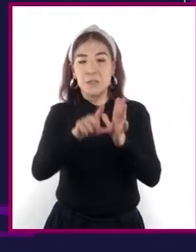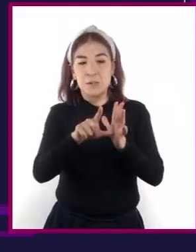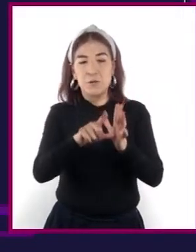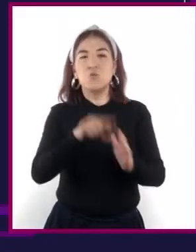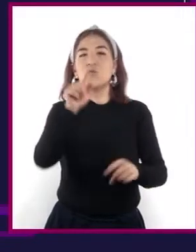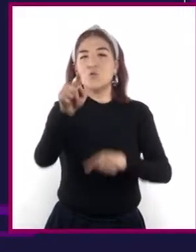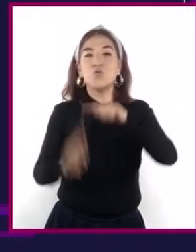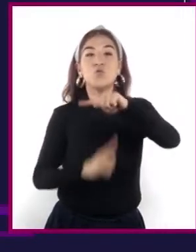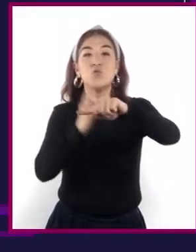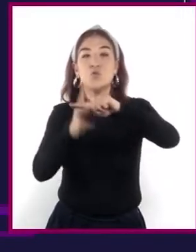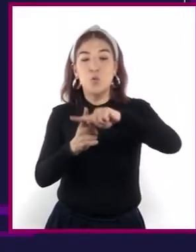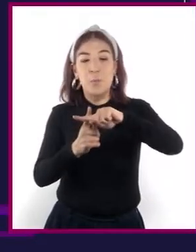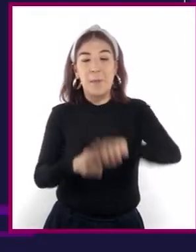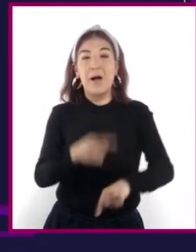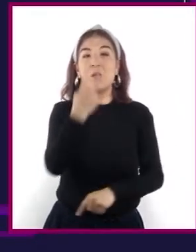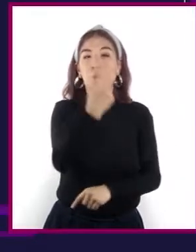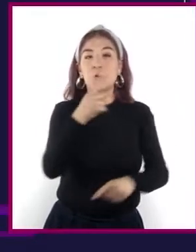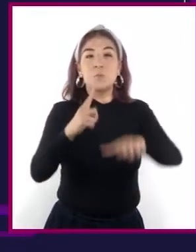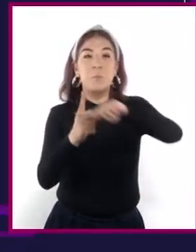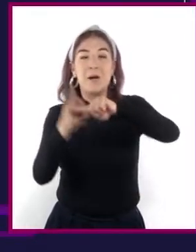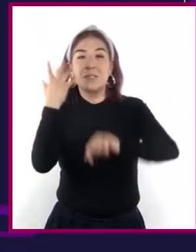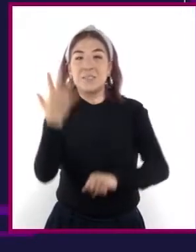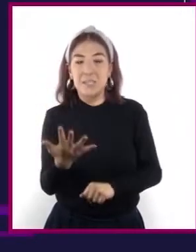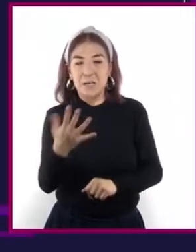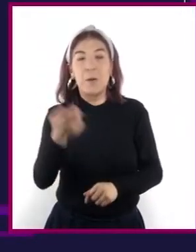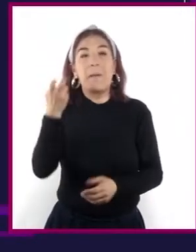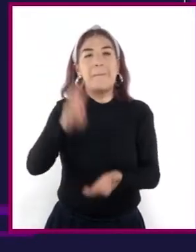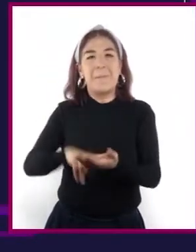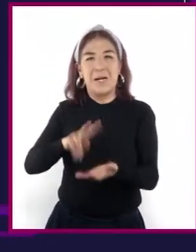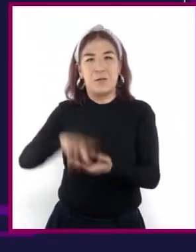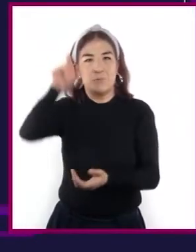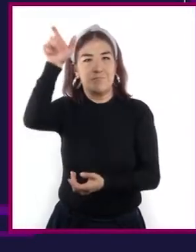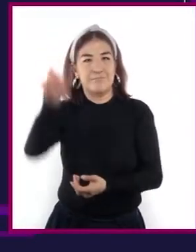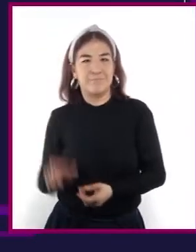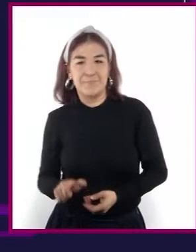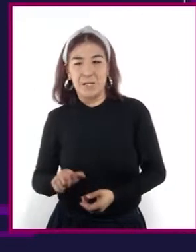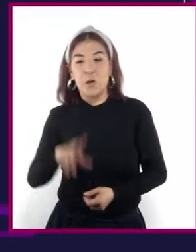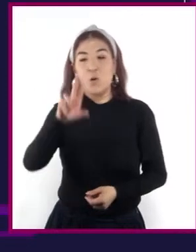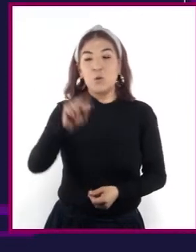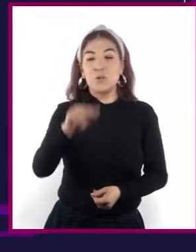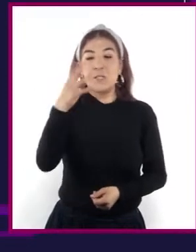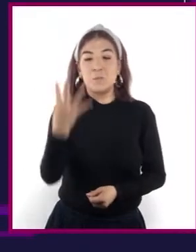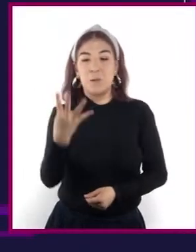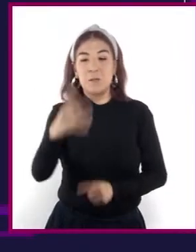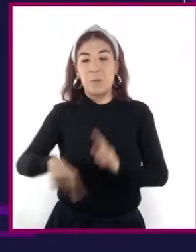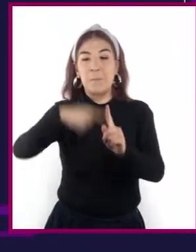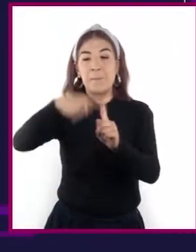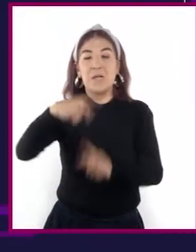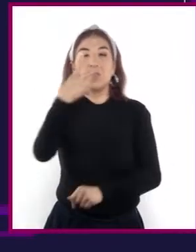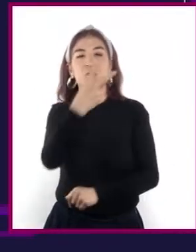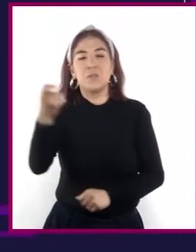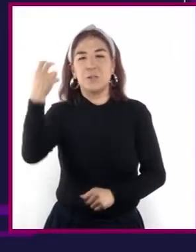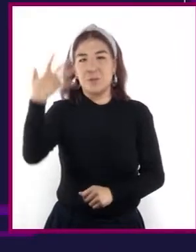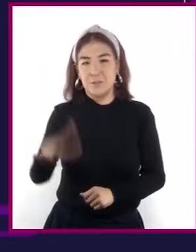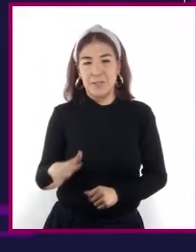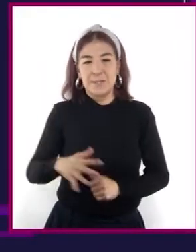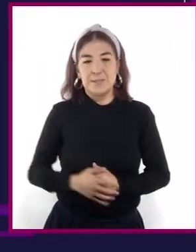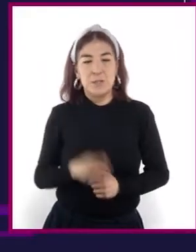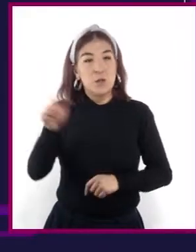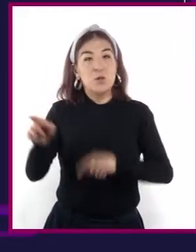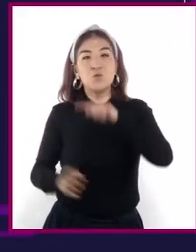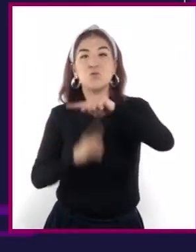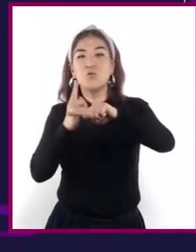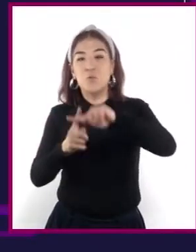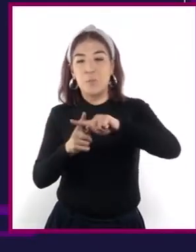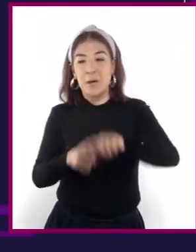pueden sumar 2 más 5 y sus cantidades correspondientes, 84 más 210. La suma